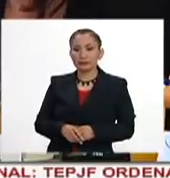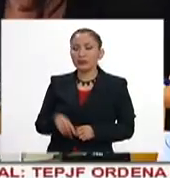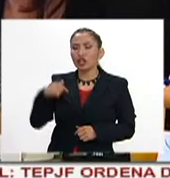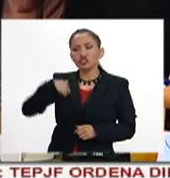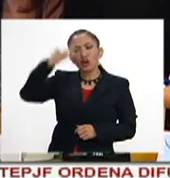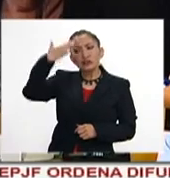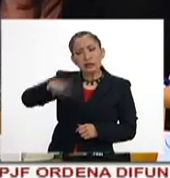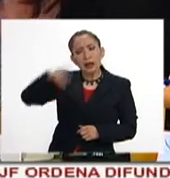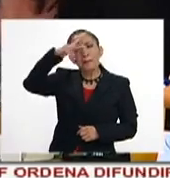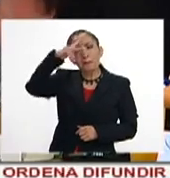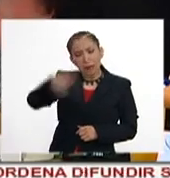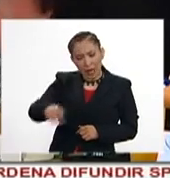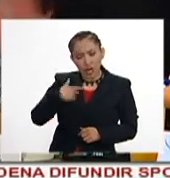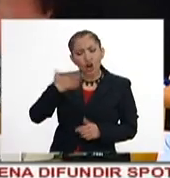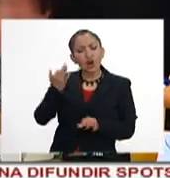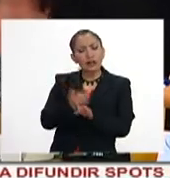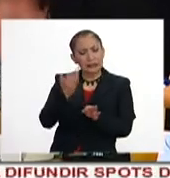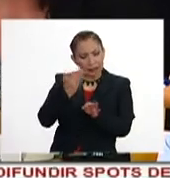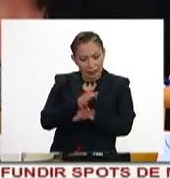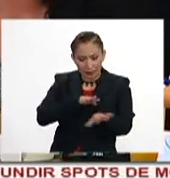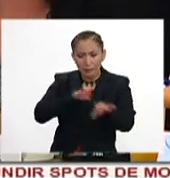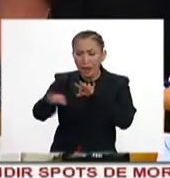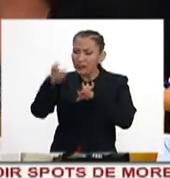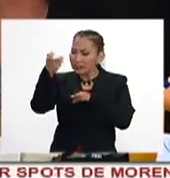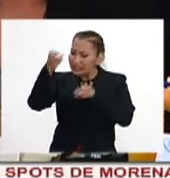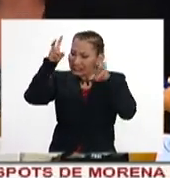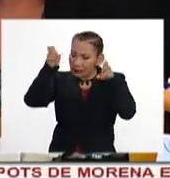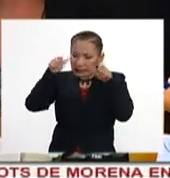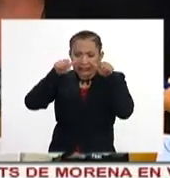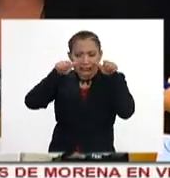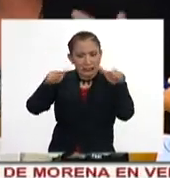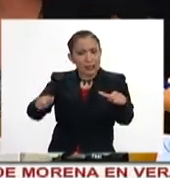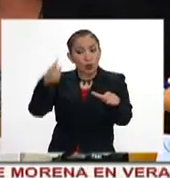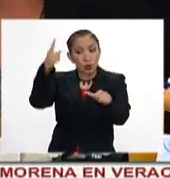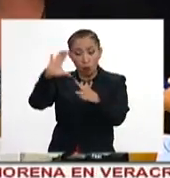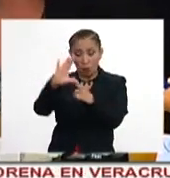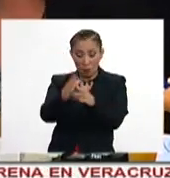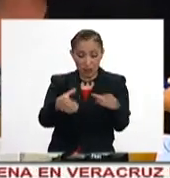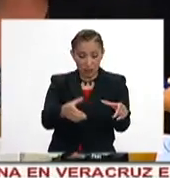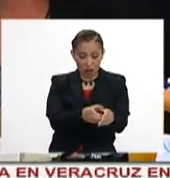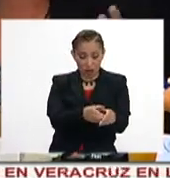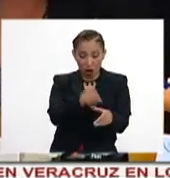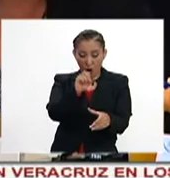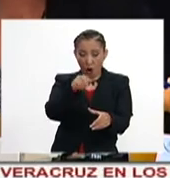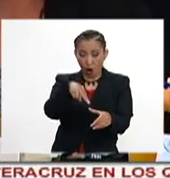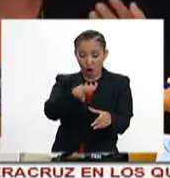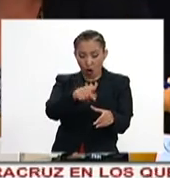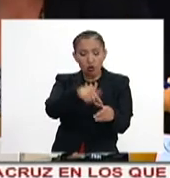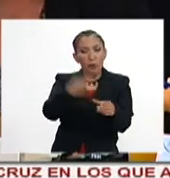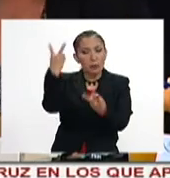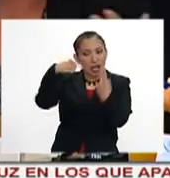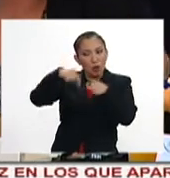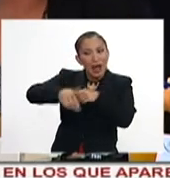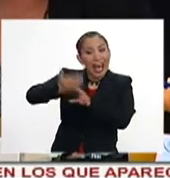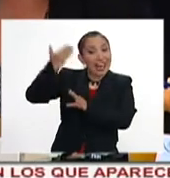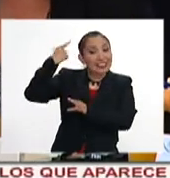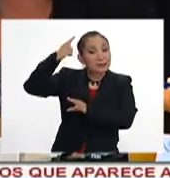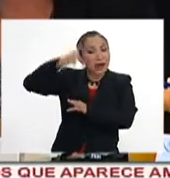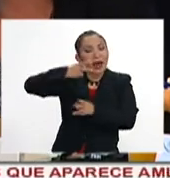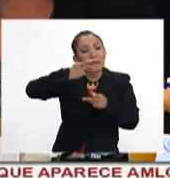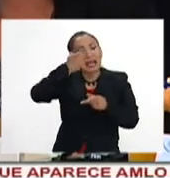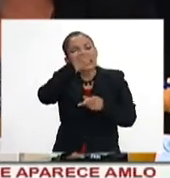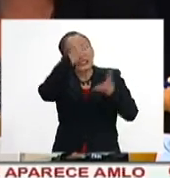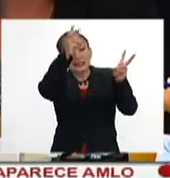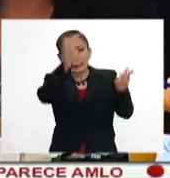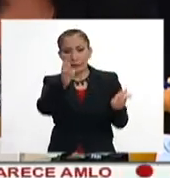Yo sé que México está actualmente trabajando en este tema y que una comisión de las Naciones Unidas estuvo aquí para hablar acerca